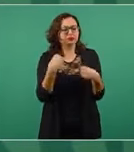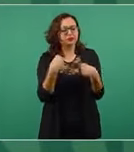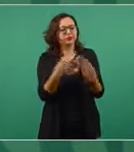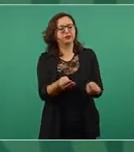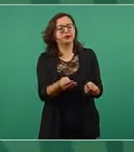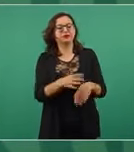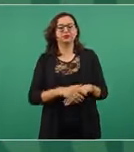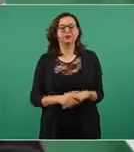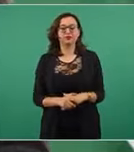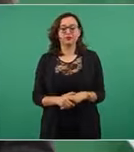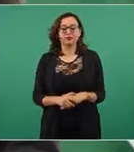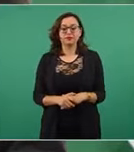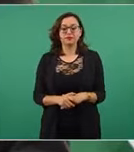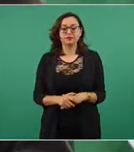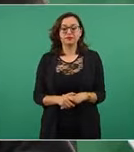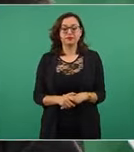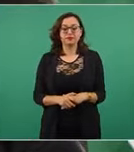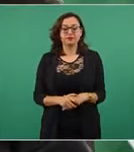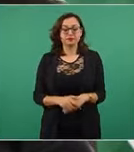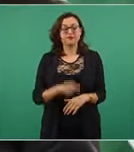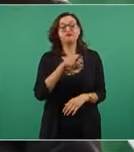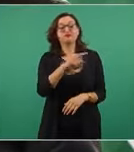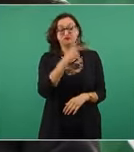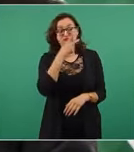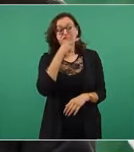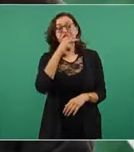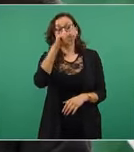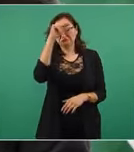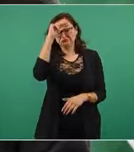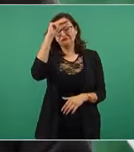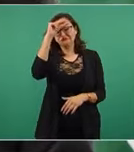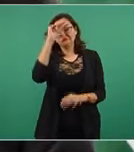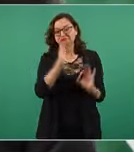Ya le entregué. Tu papá es un hombre inteligente.